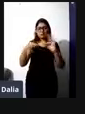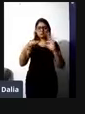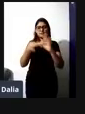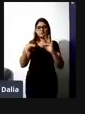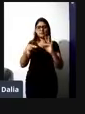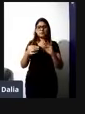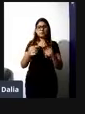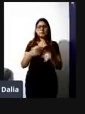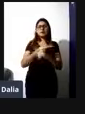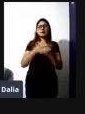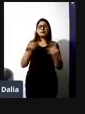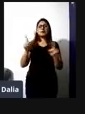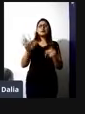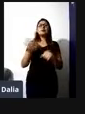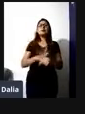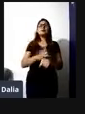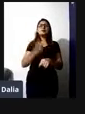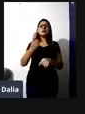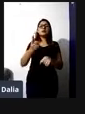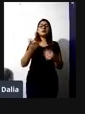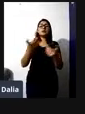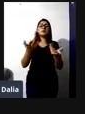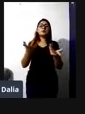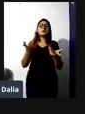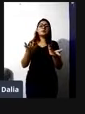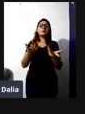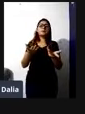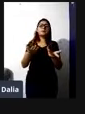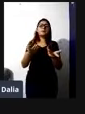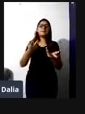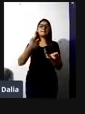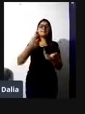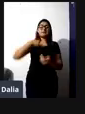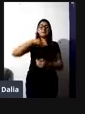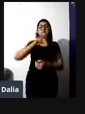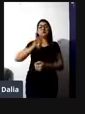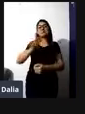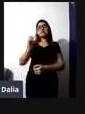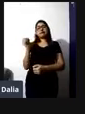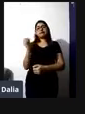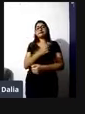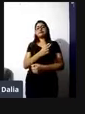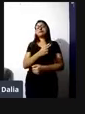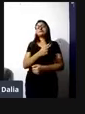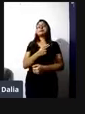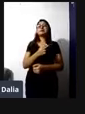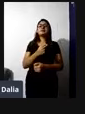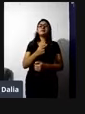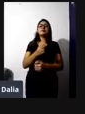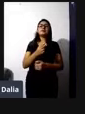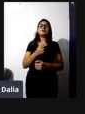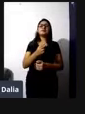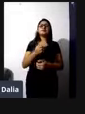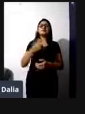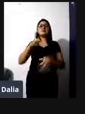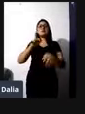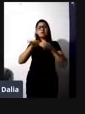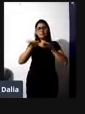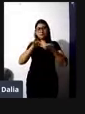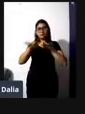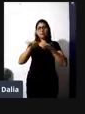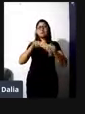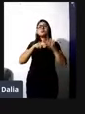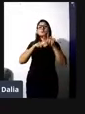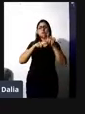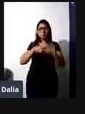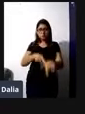Diferente porque quienes estamos bendecidos y tenemos la fortuna de tener un empleo,